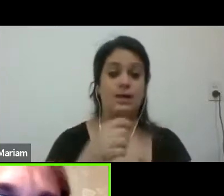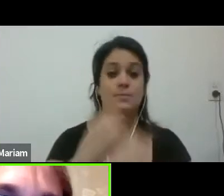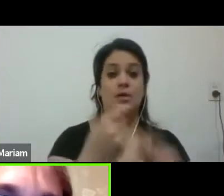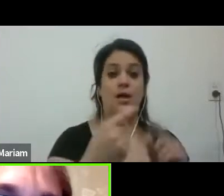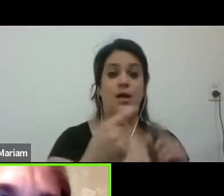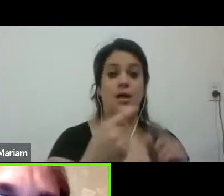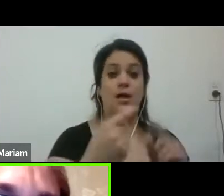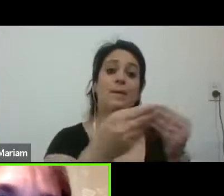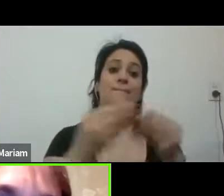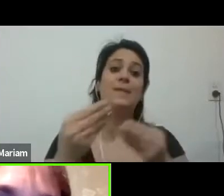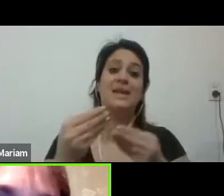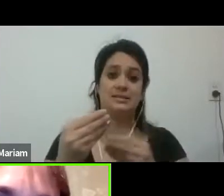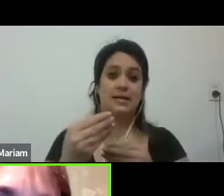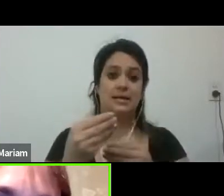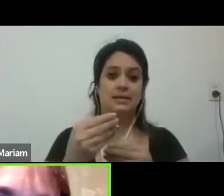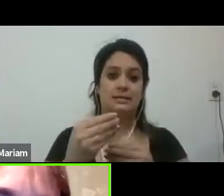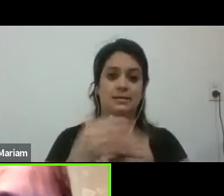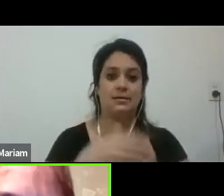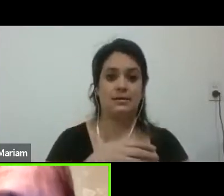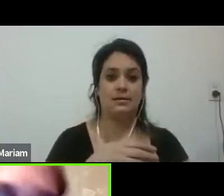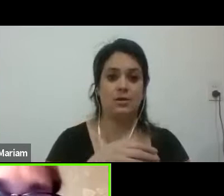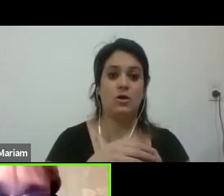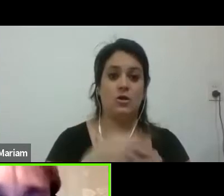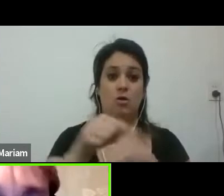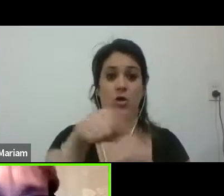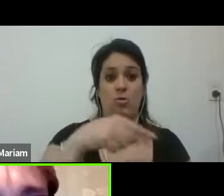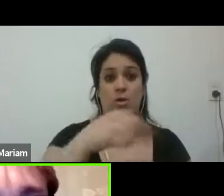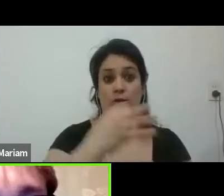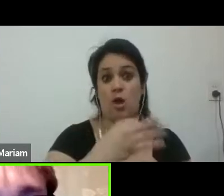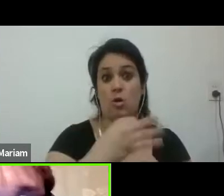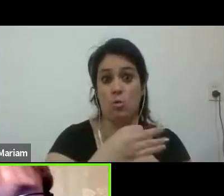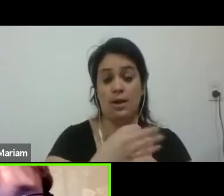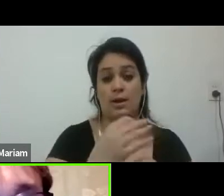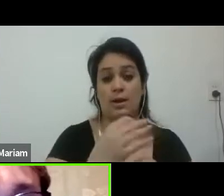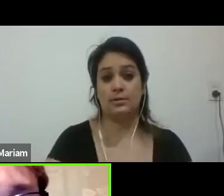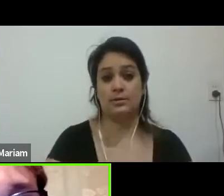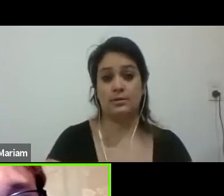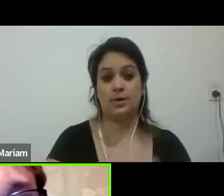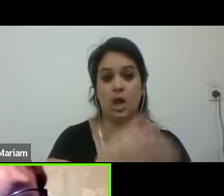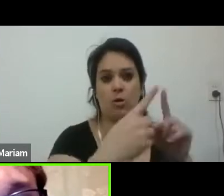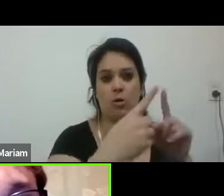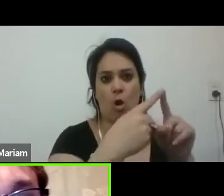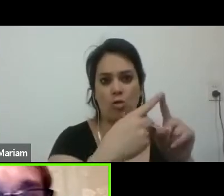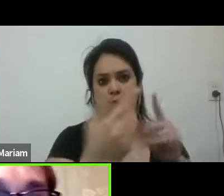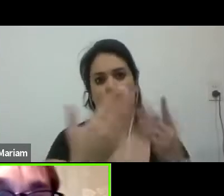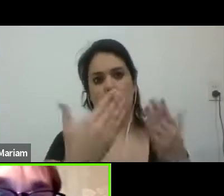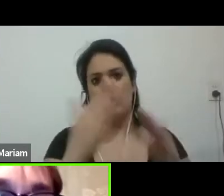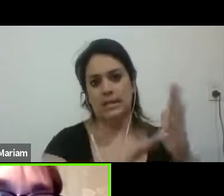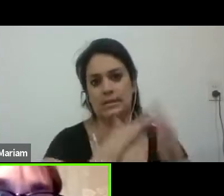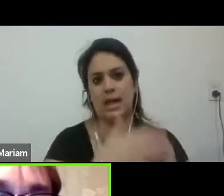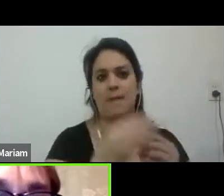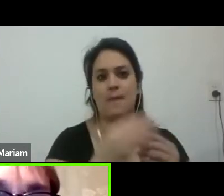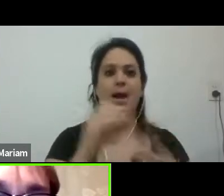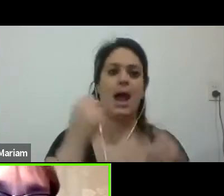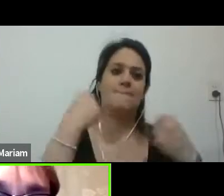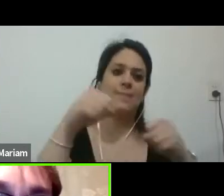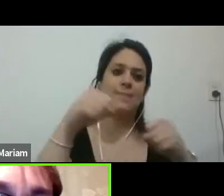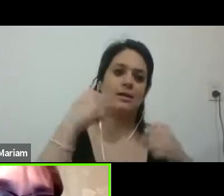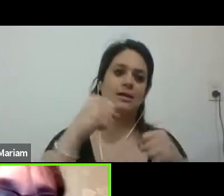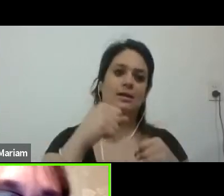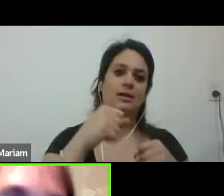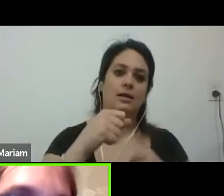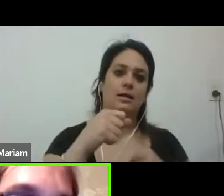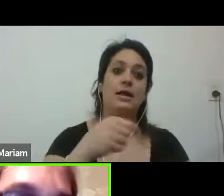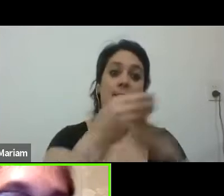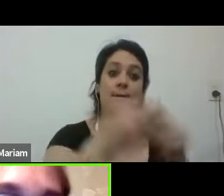tienen fuertemente interacción con la institución nuestra con la escuela a fin de que puedan realizar pasantías pagasen en esas empresas entonces